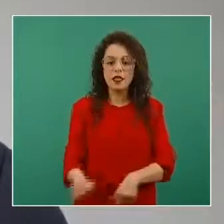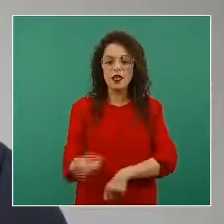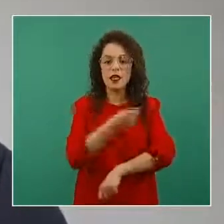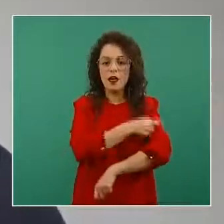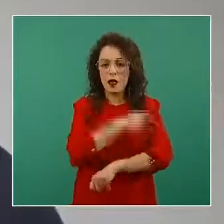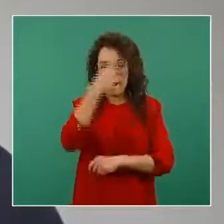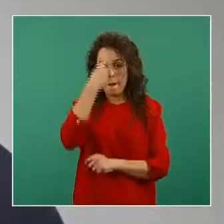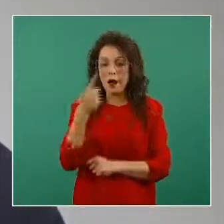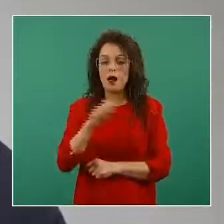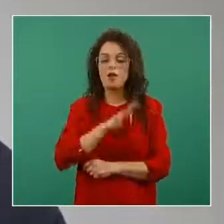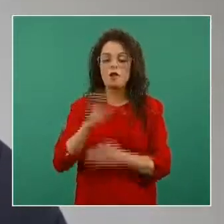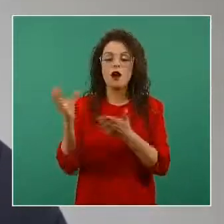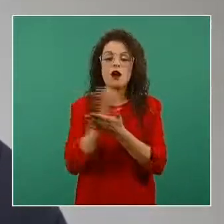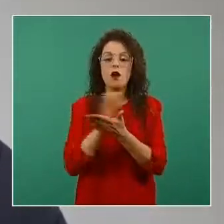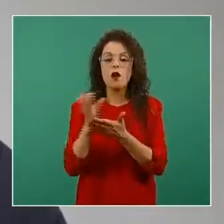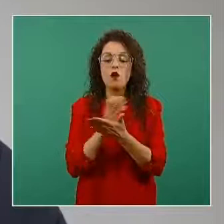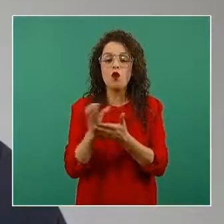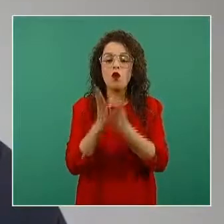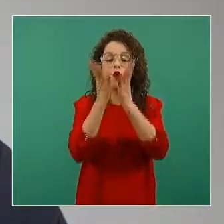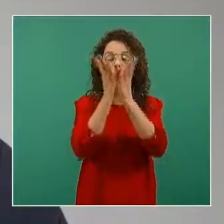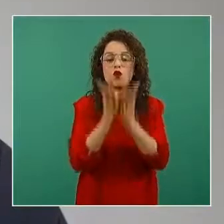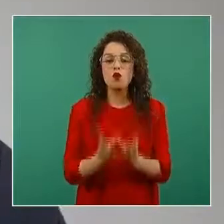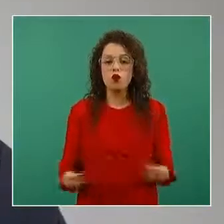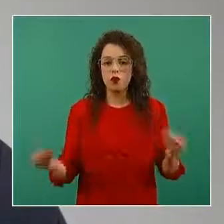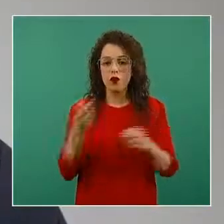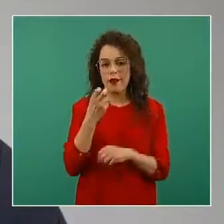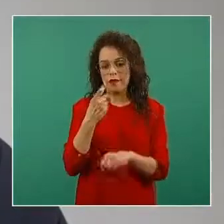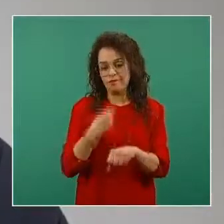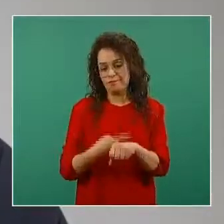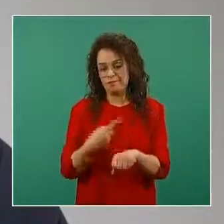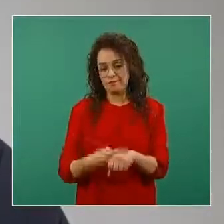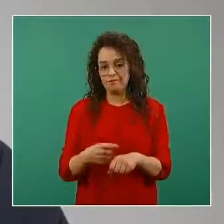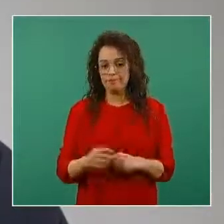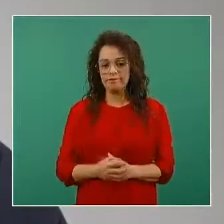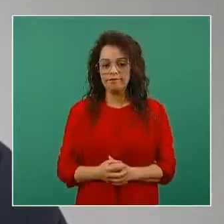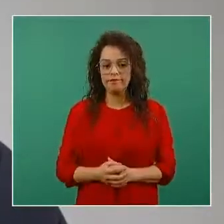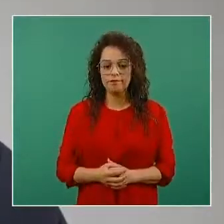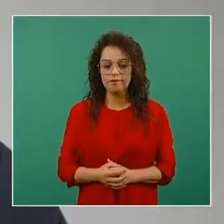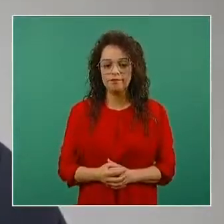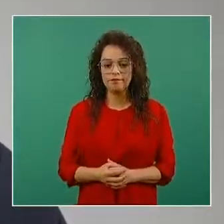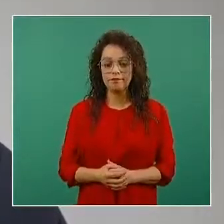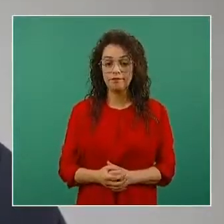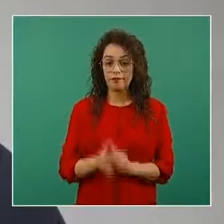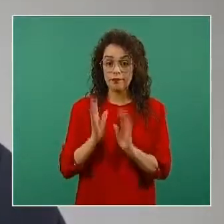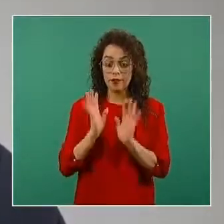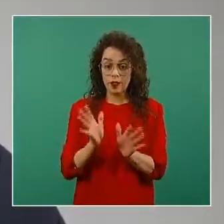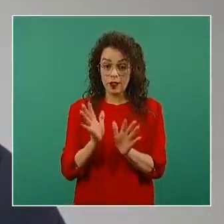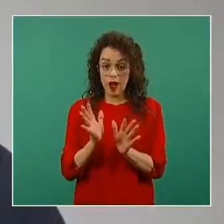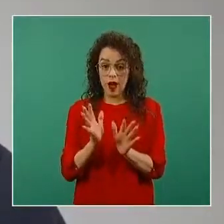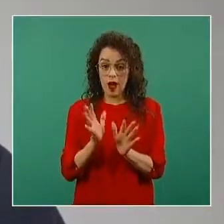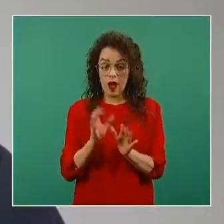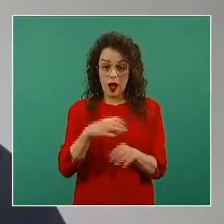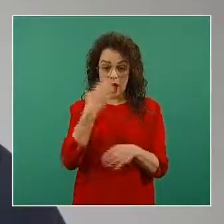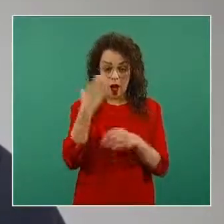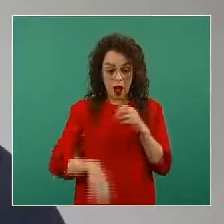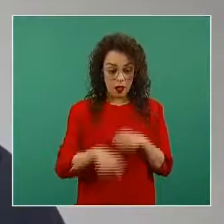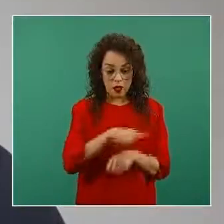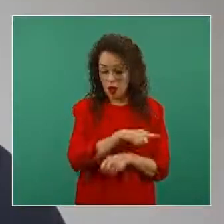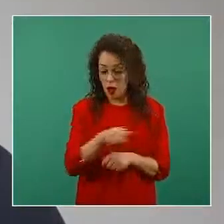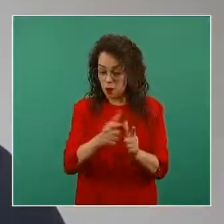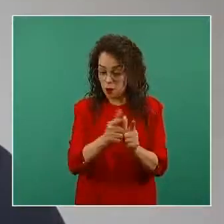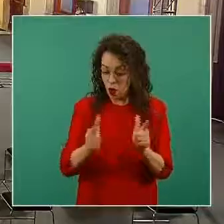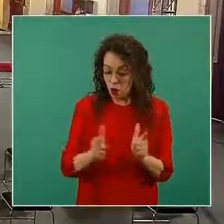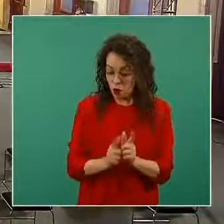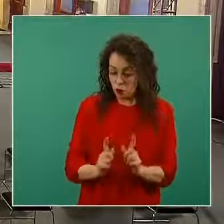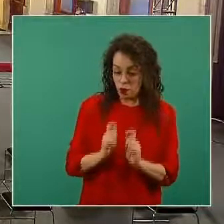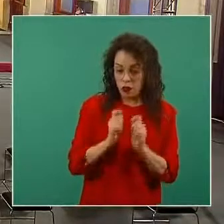puedan recuperarse y sanar de la enfermedad. Y obviamente ya cubierto este grupo, que de seguro será en las próximas semanas que se